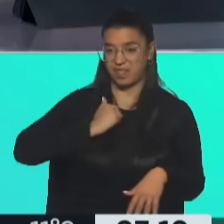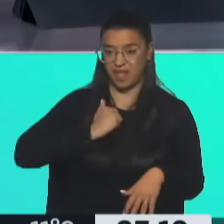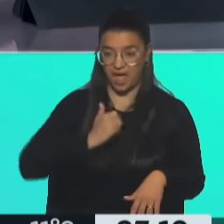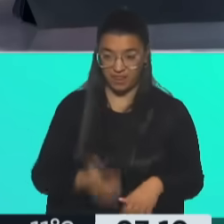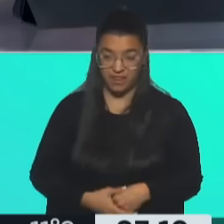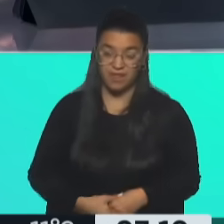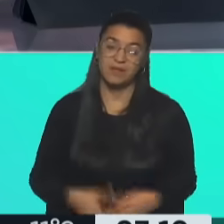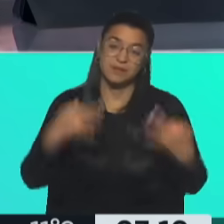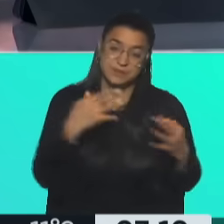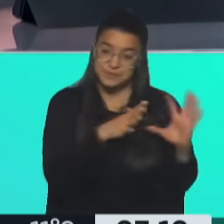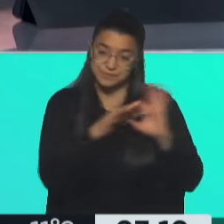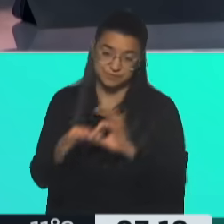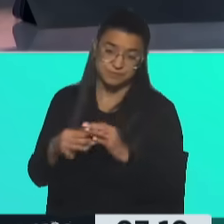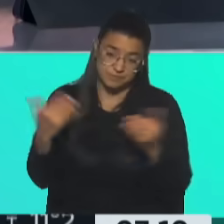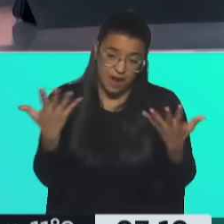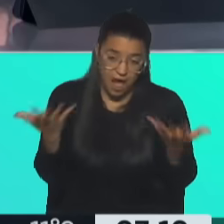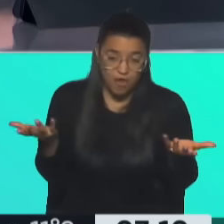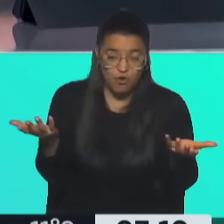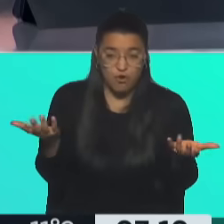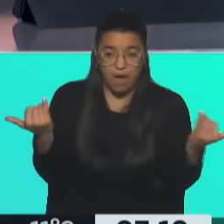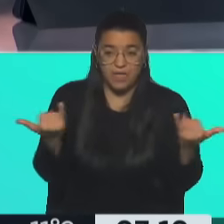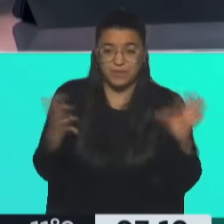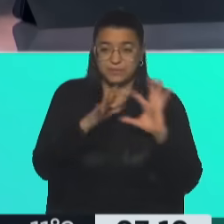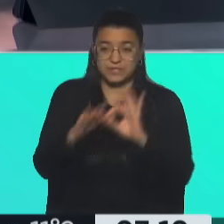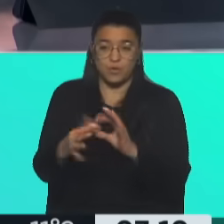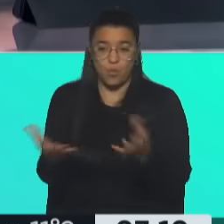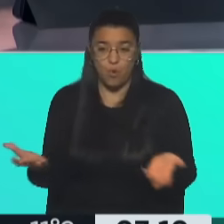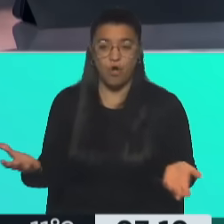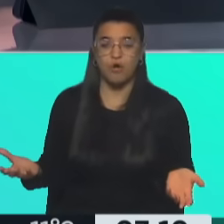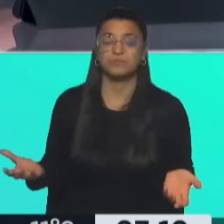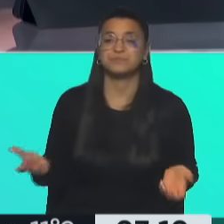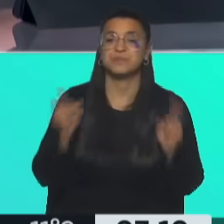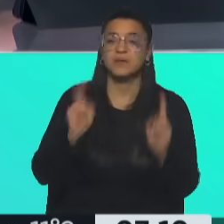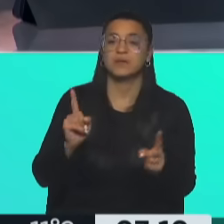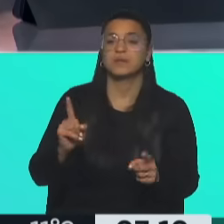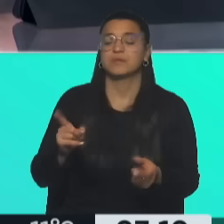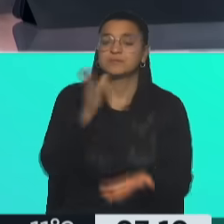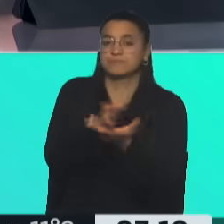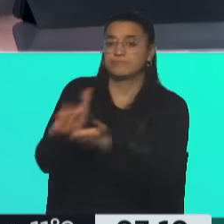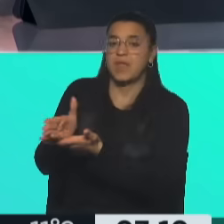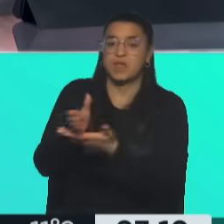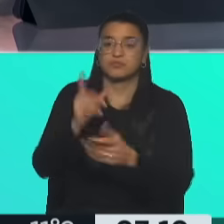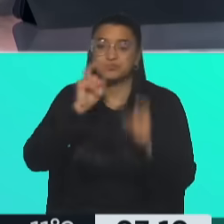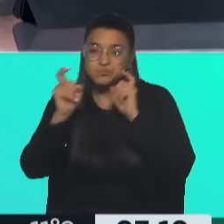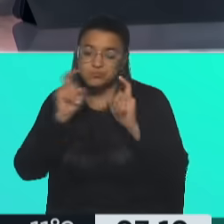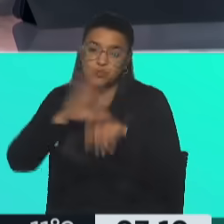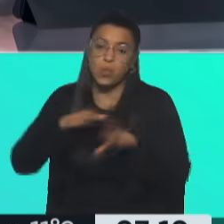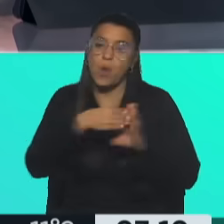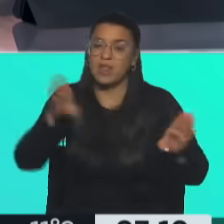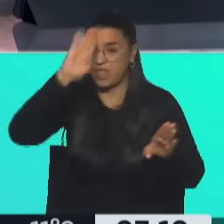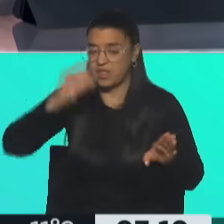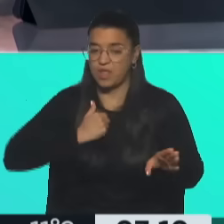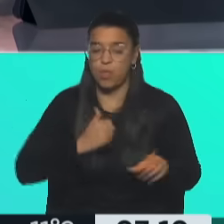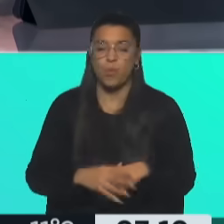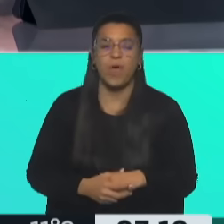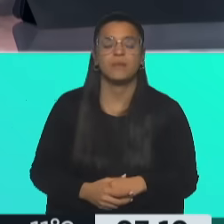esta bueno vínculo Claro que ella tiene Con quienes cometieron delitos de lesa humanidad durante la dictadura en la Argentina A ver